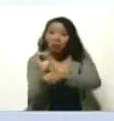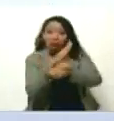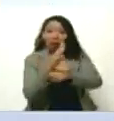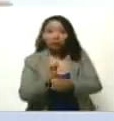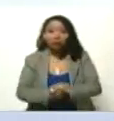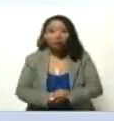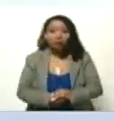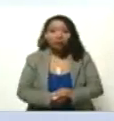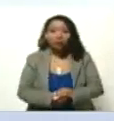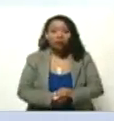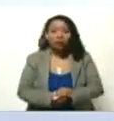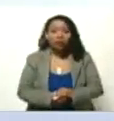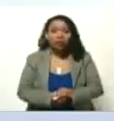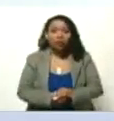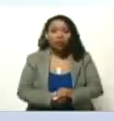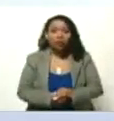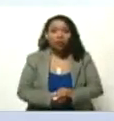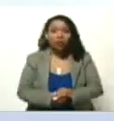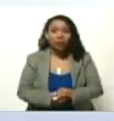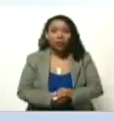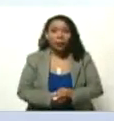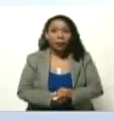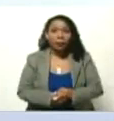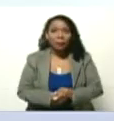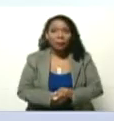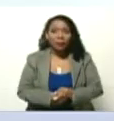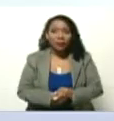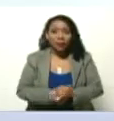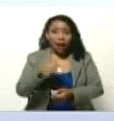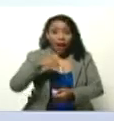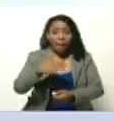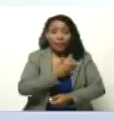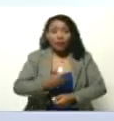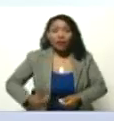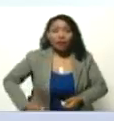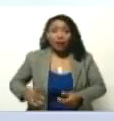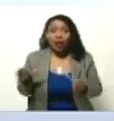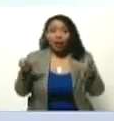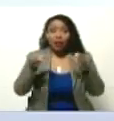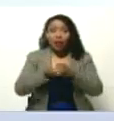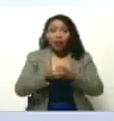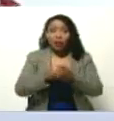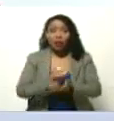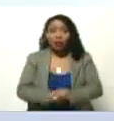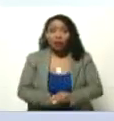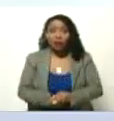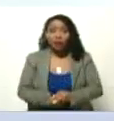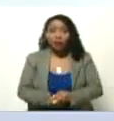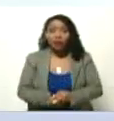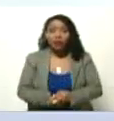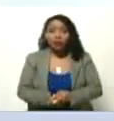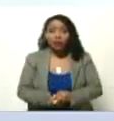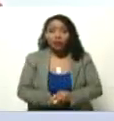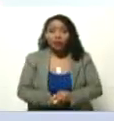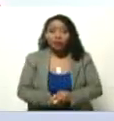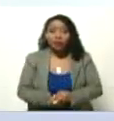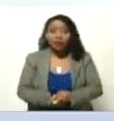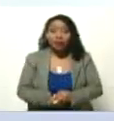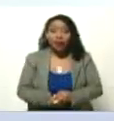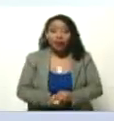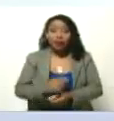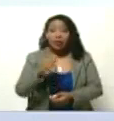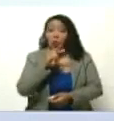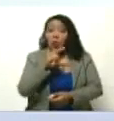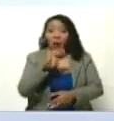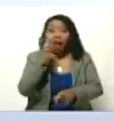reuniones que está teniendo el presidente ya en la cumbre esta del clima. Bueno, si no hubiese las redes